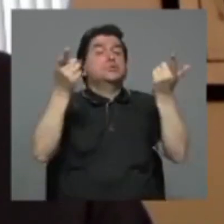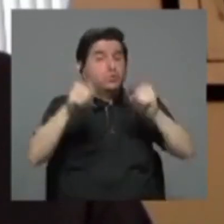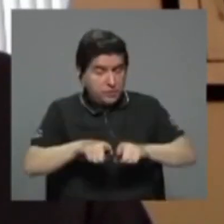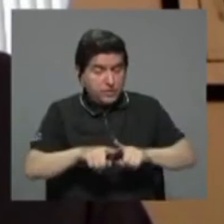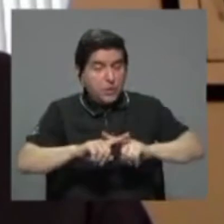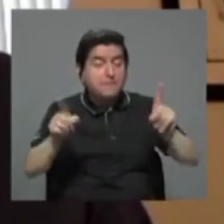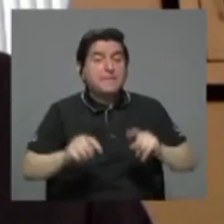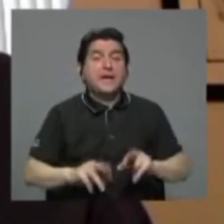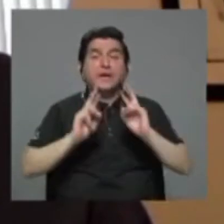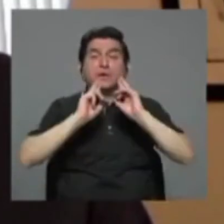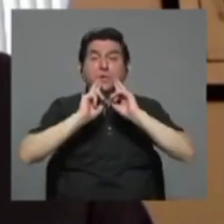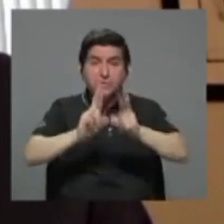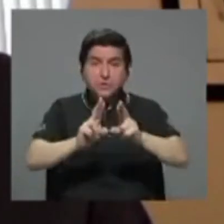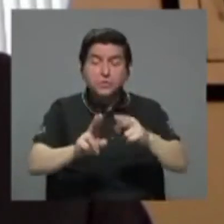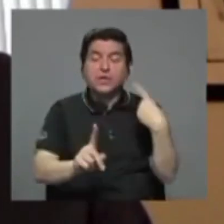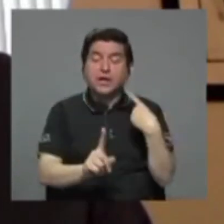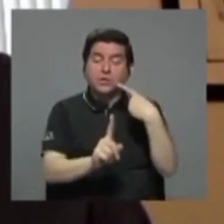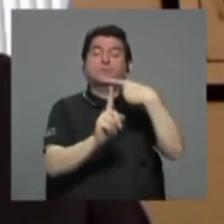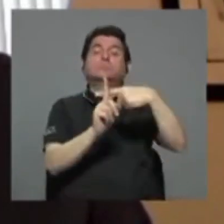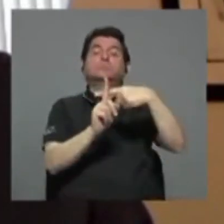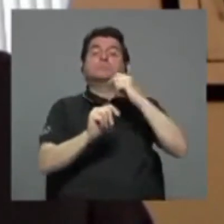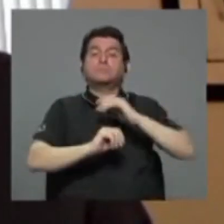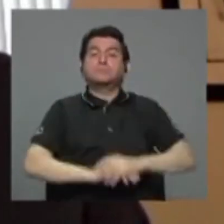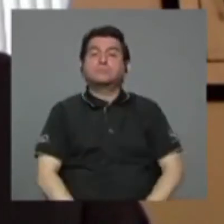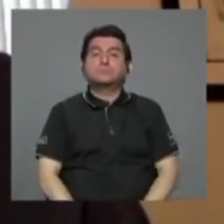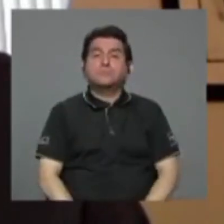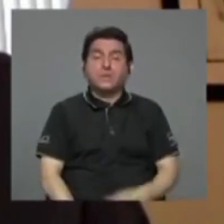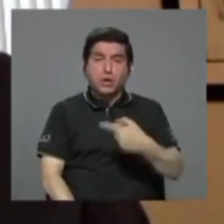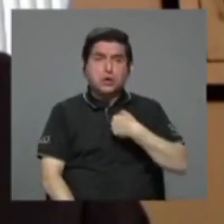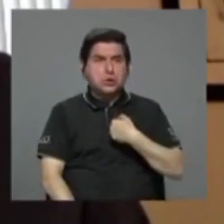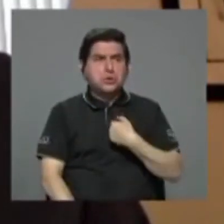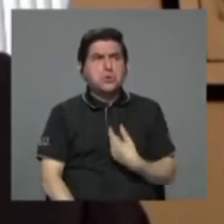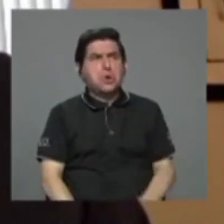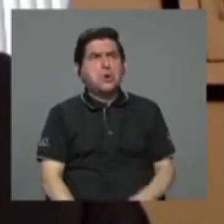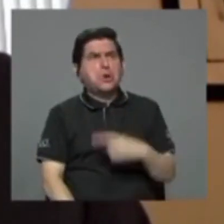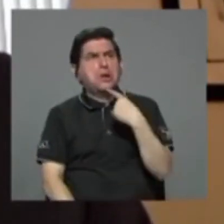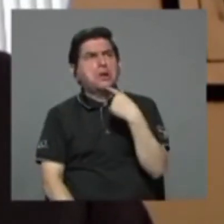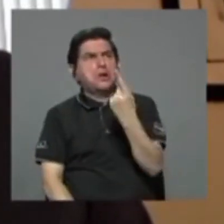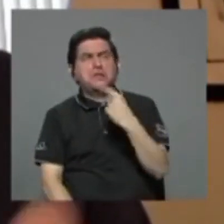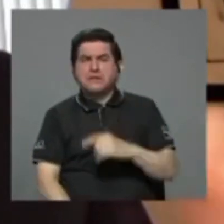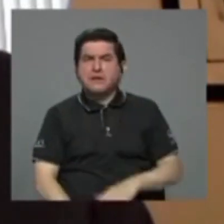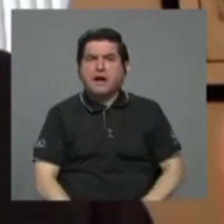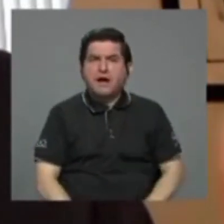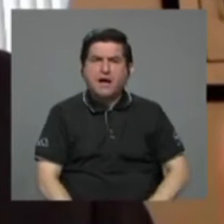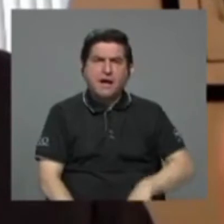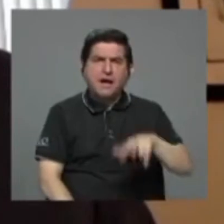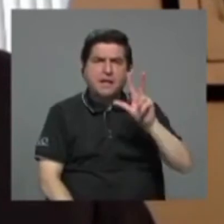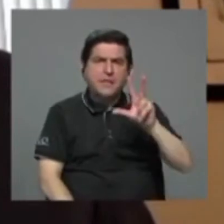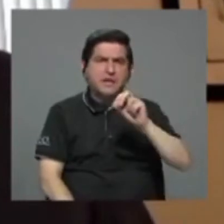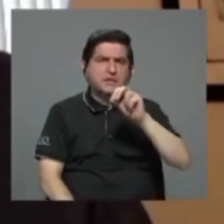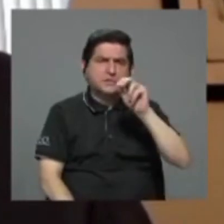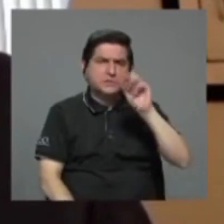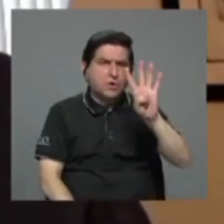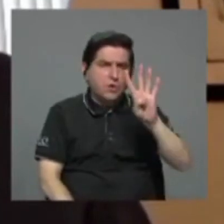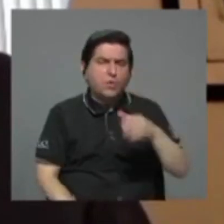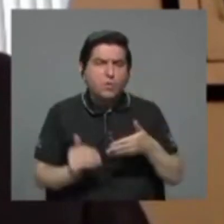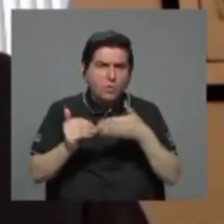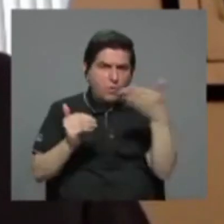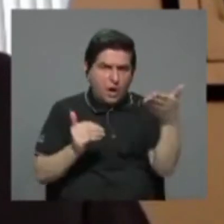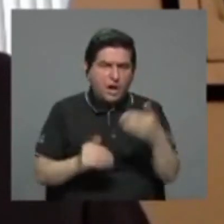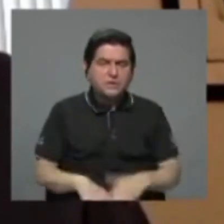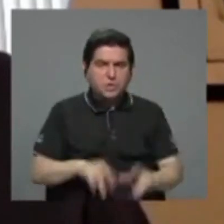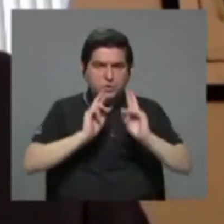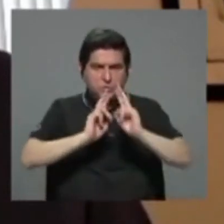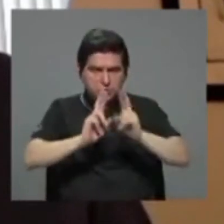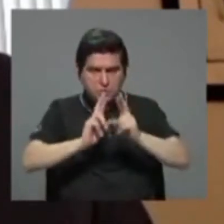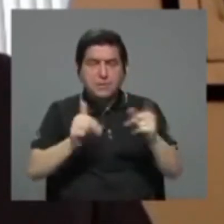el resultado fue muy positivo. Y aquí me atrevo a mencionar 3 o 4 elementos de esos